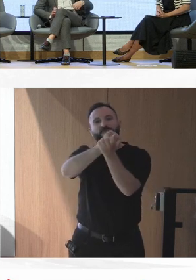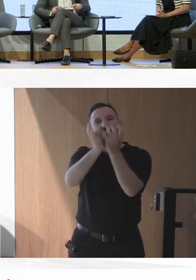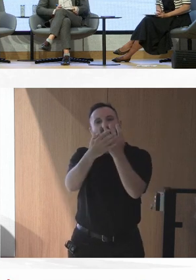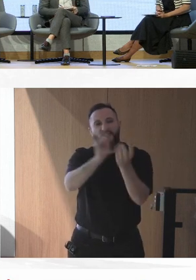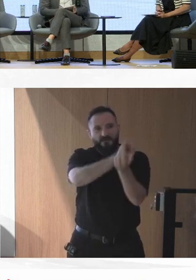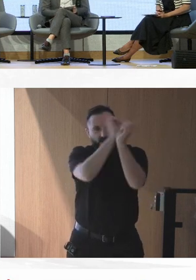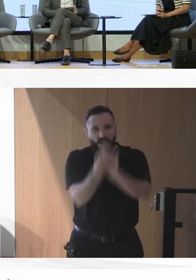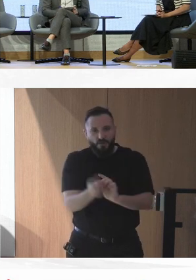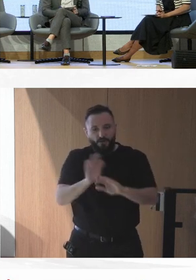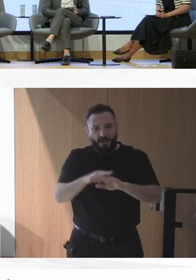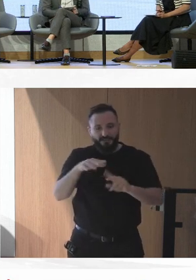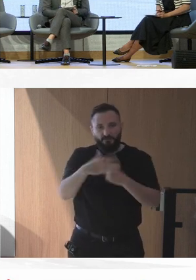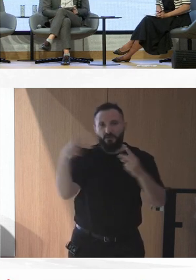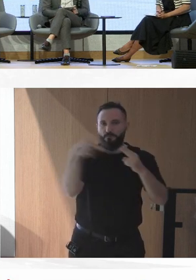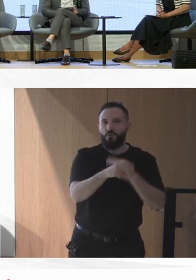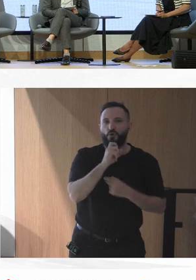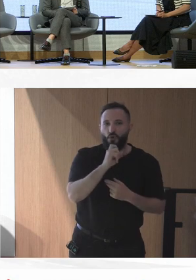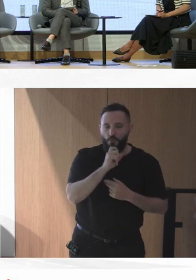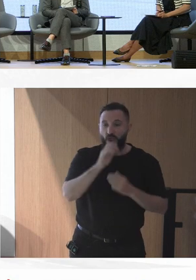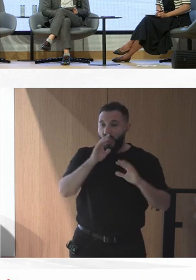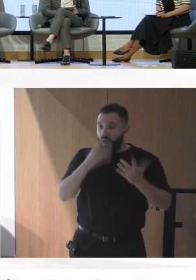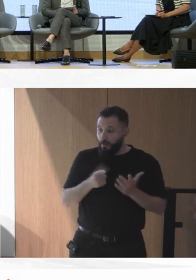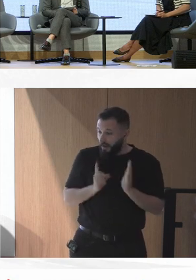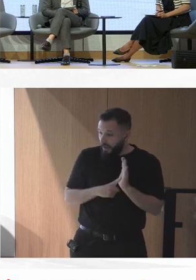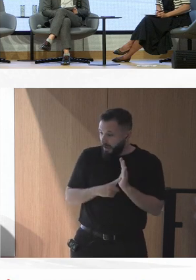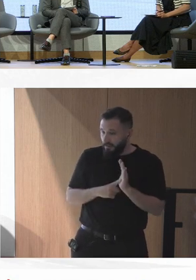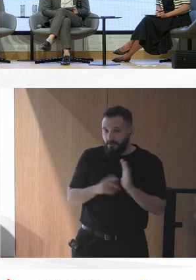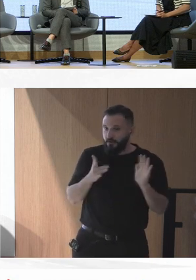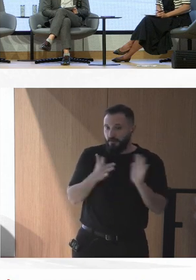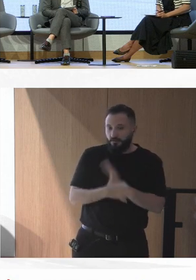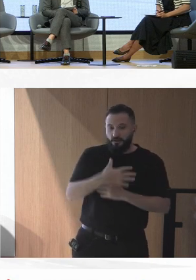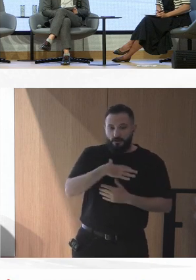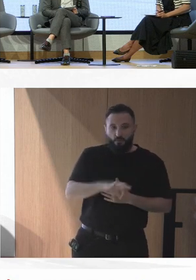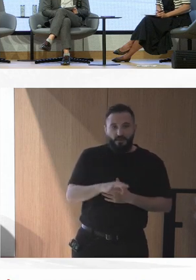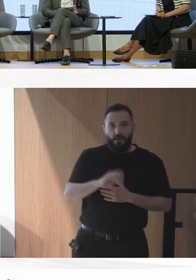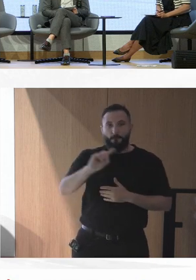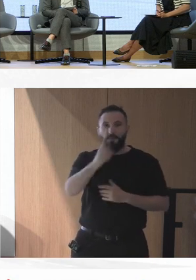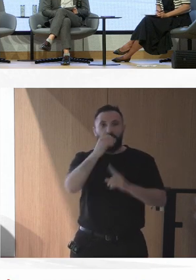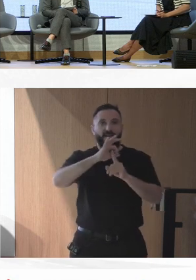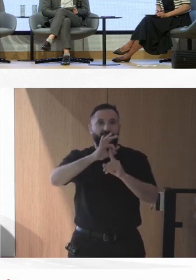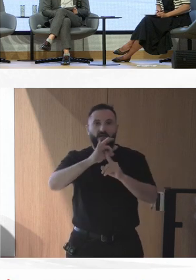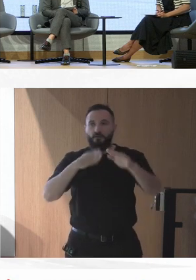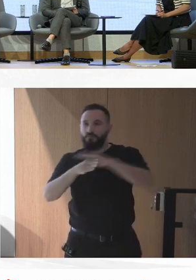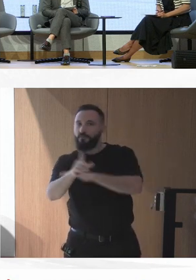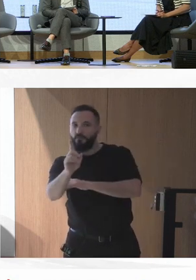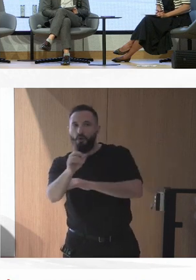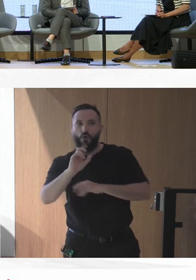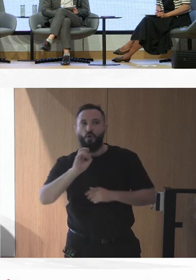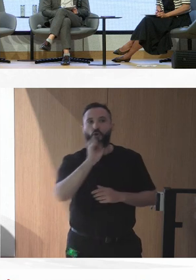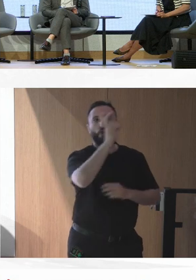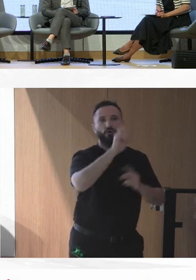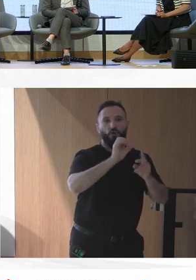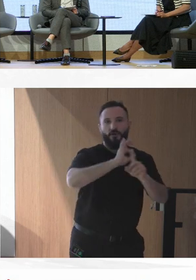dices, pero yo también me daba cuenta que con la legislación que ahora mismo, es que una persona no tiene por qué entrar en primer grado, puede acceder directamente a otro tipo de